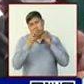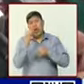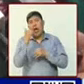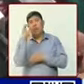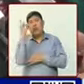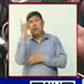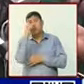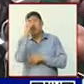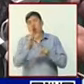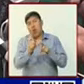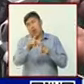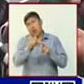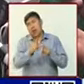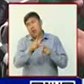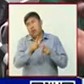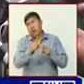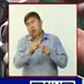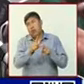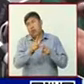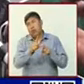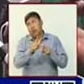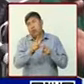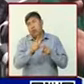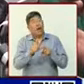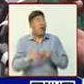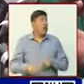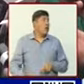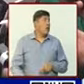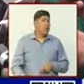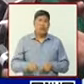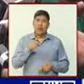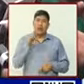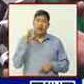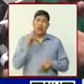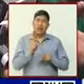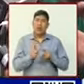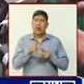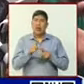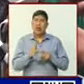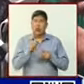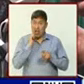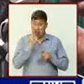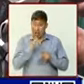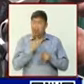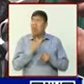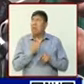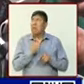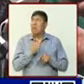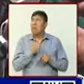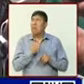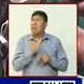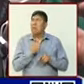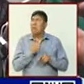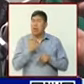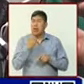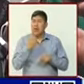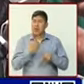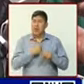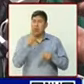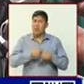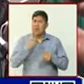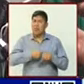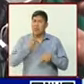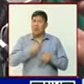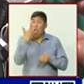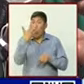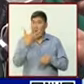10 bolivianos el litro. ¿Con cuántos litros se ha cargado? Más de 100 litros, pero al día cargaba hasta 5 veces, lo